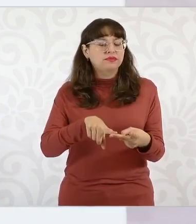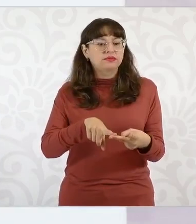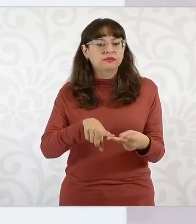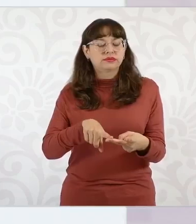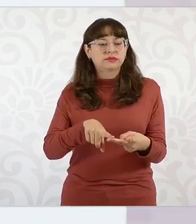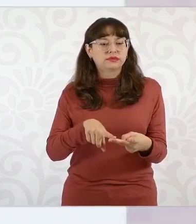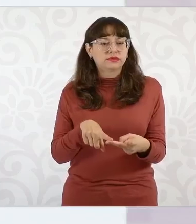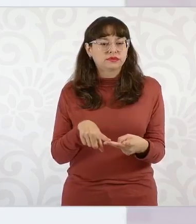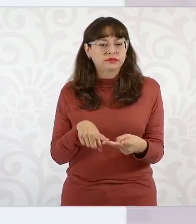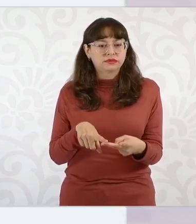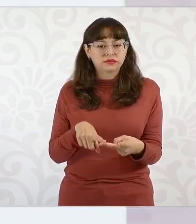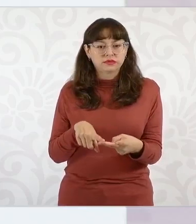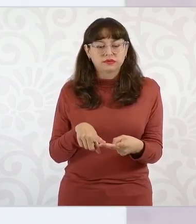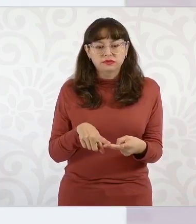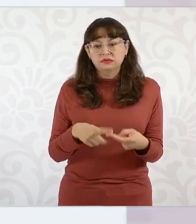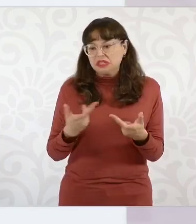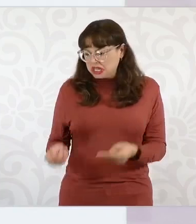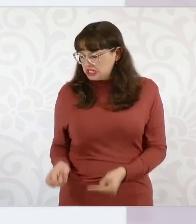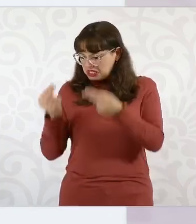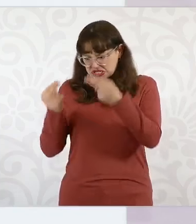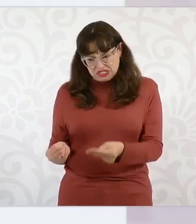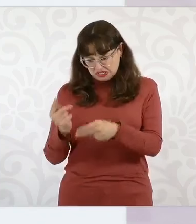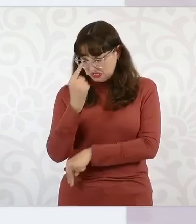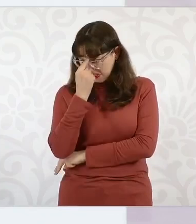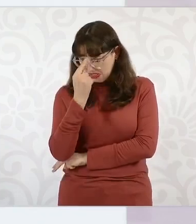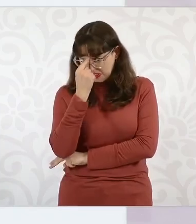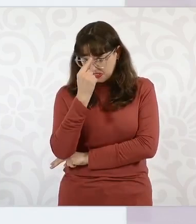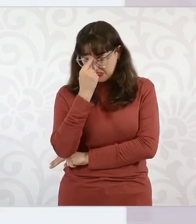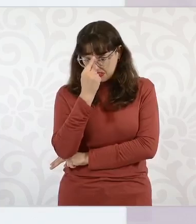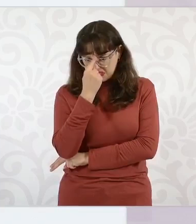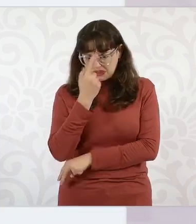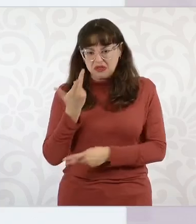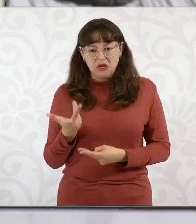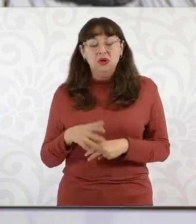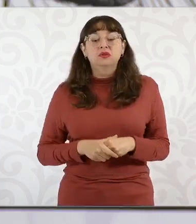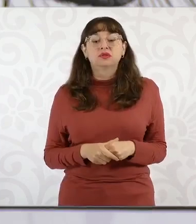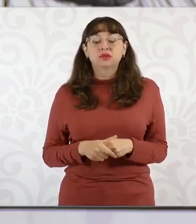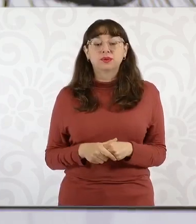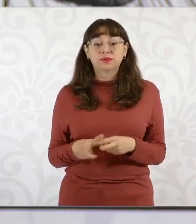piensa que el mercado resuelve todos los problemas, aunque algunos ya no tanto.